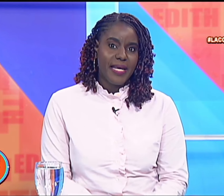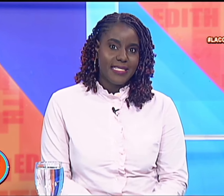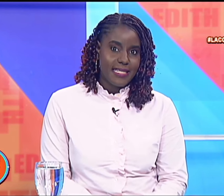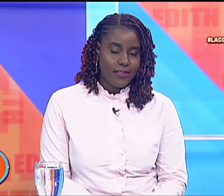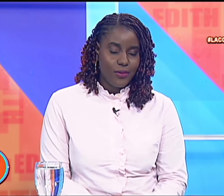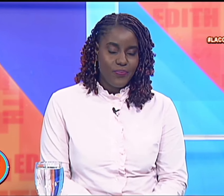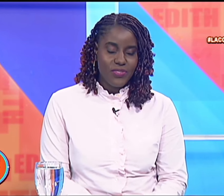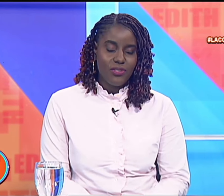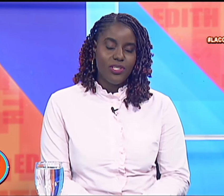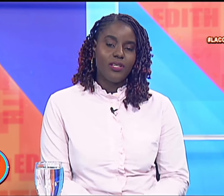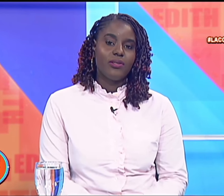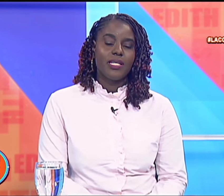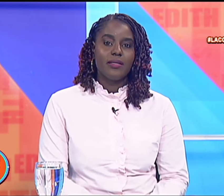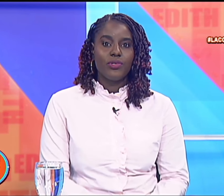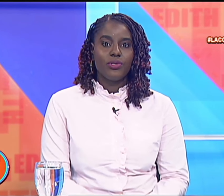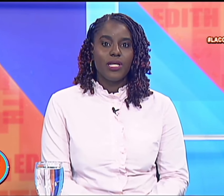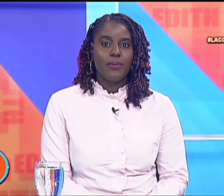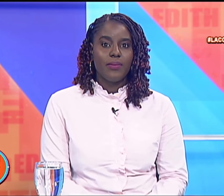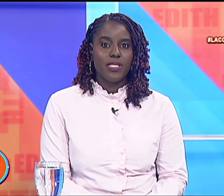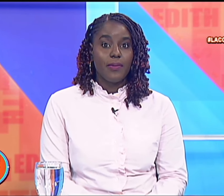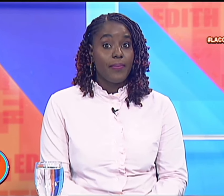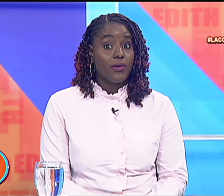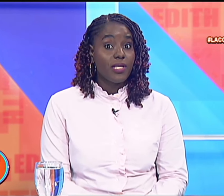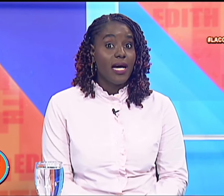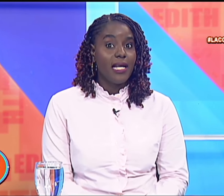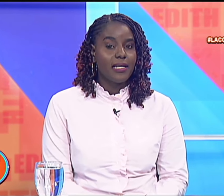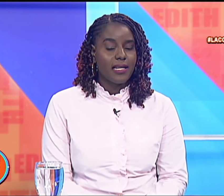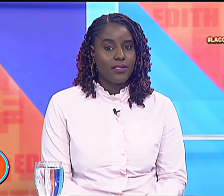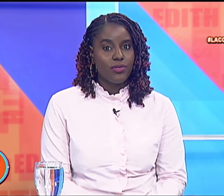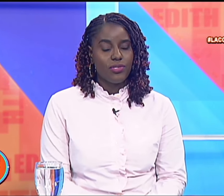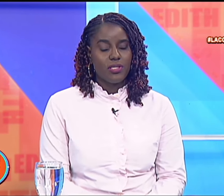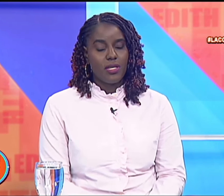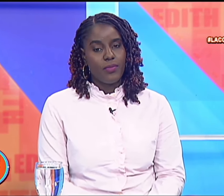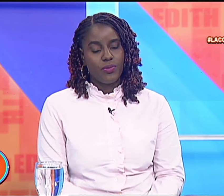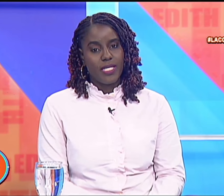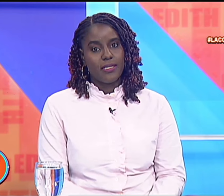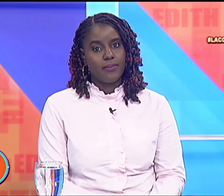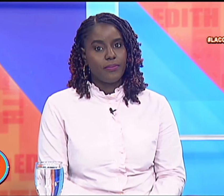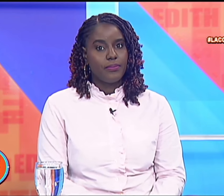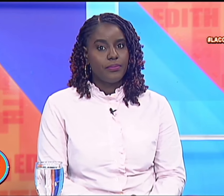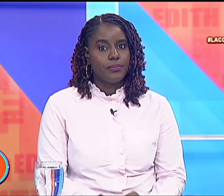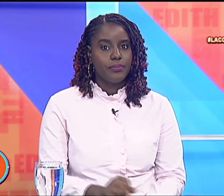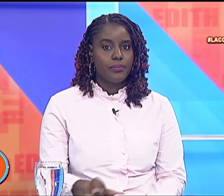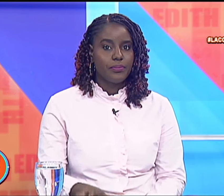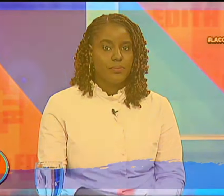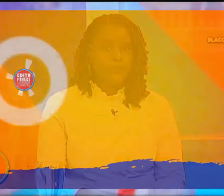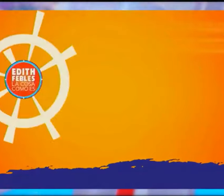pensando. Señor director, hacemos otra brevísima pausa. Al regreso entonces tenemos más.